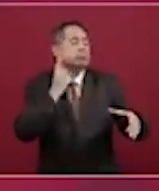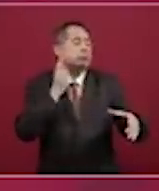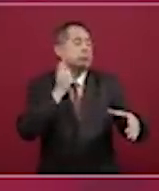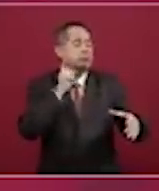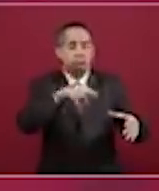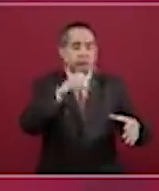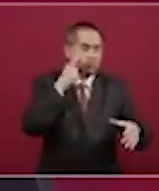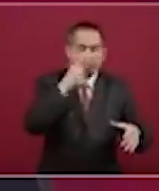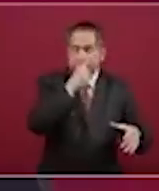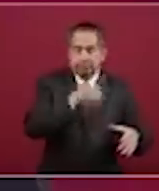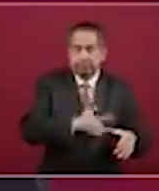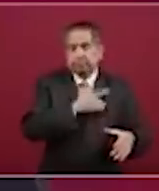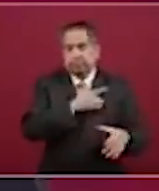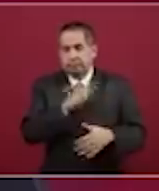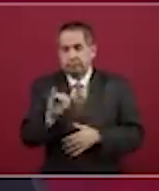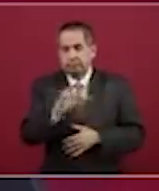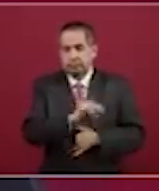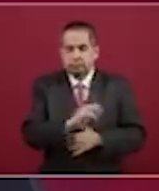consideren.